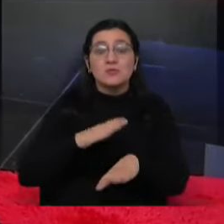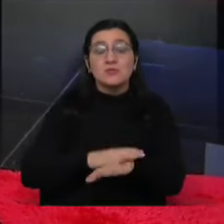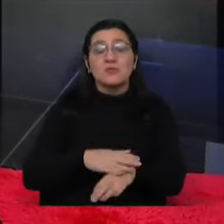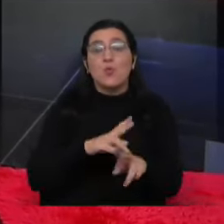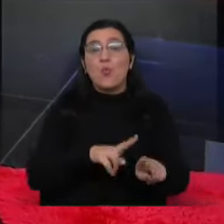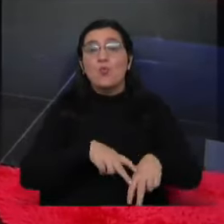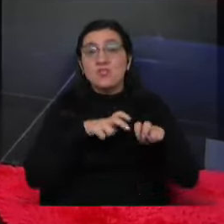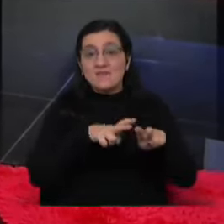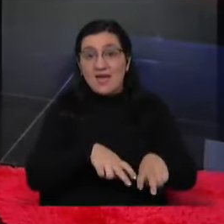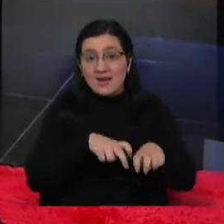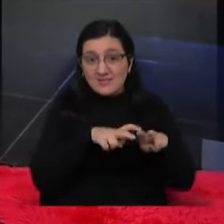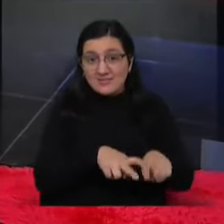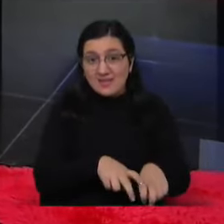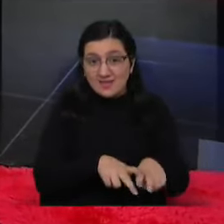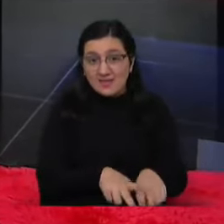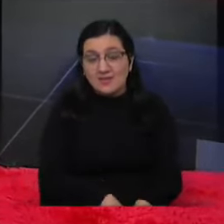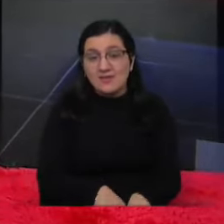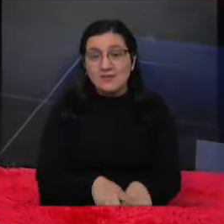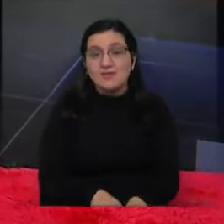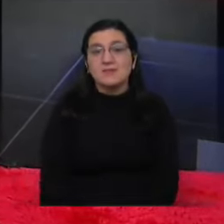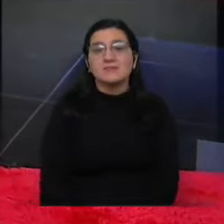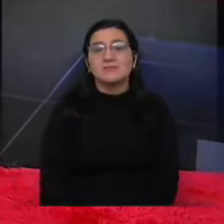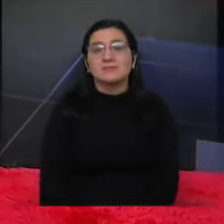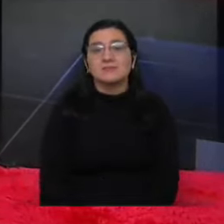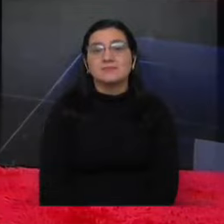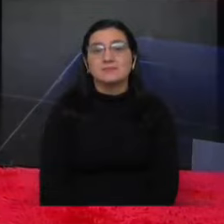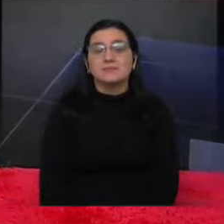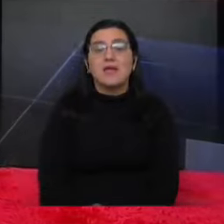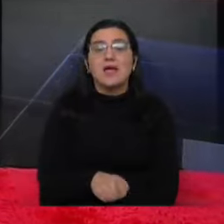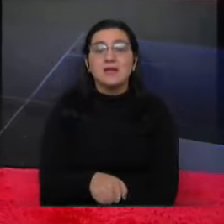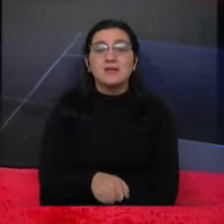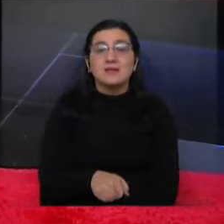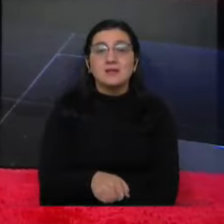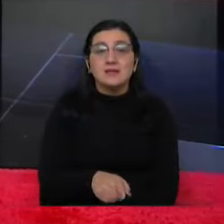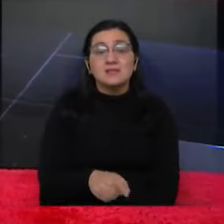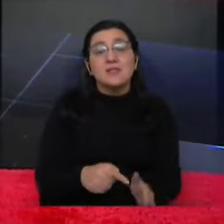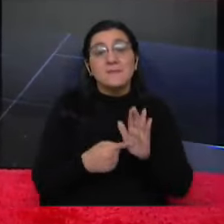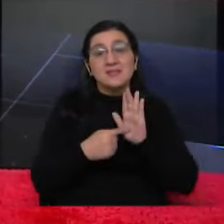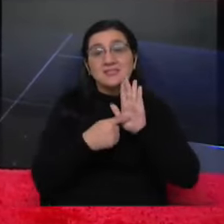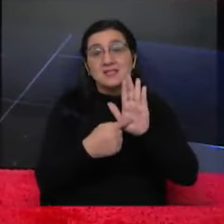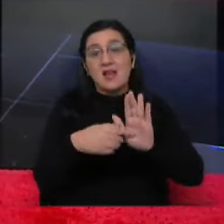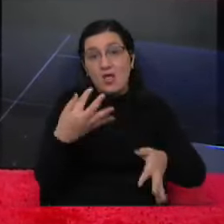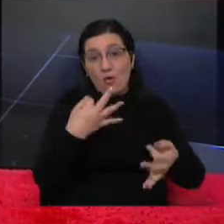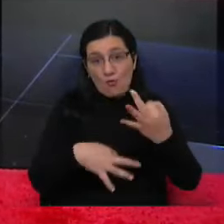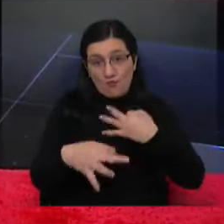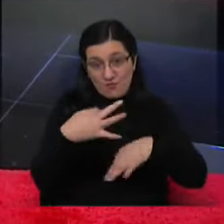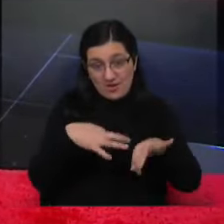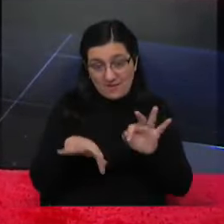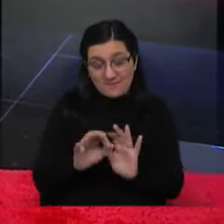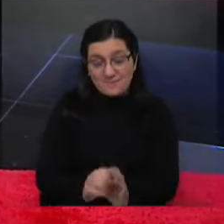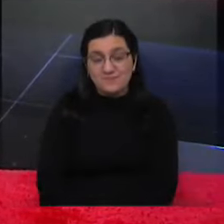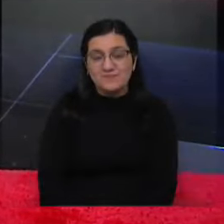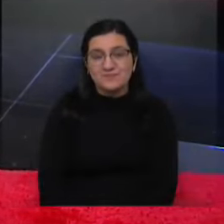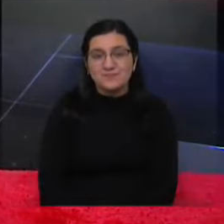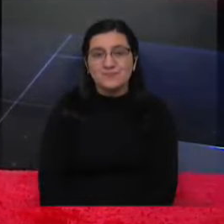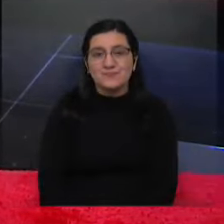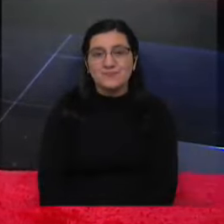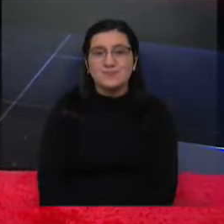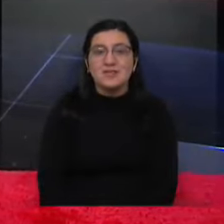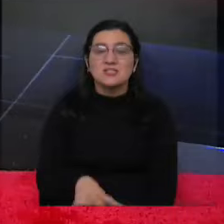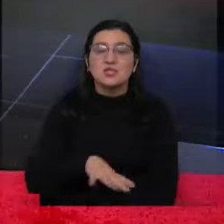Mel Diego Rodríguez cultivarte es el espacio cultural donde se estrena se estará presentando la obra con ustedes señoras y señores